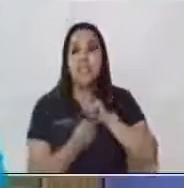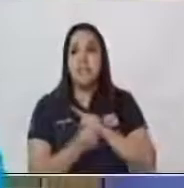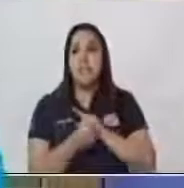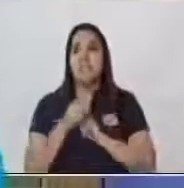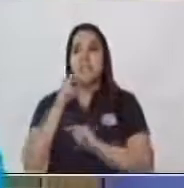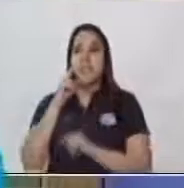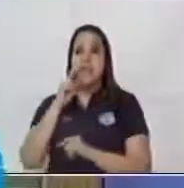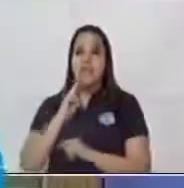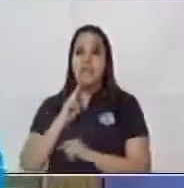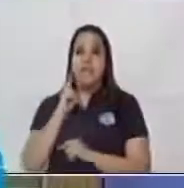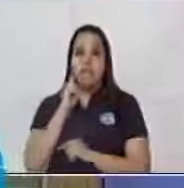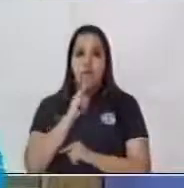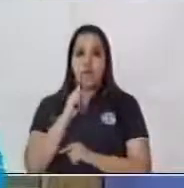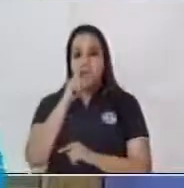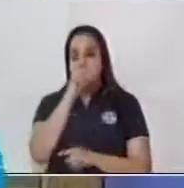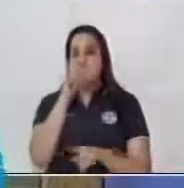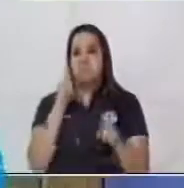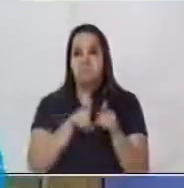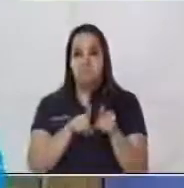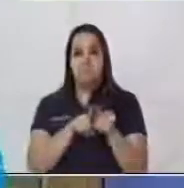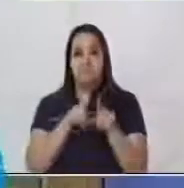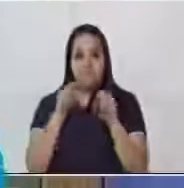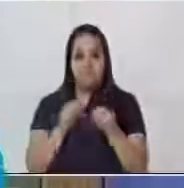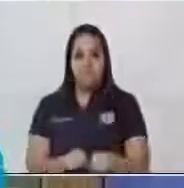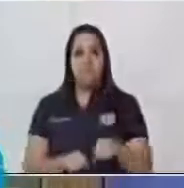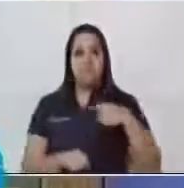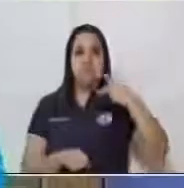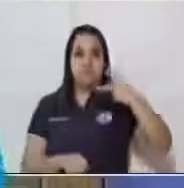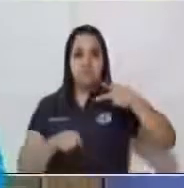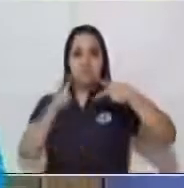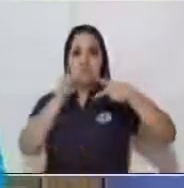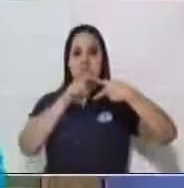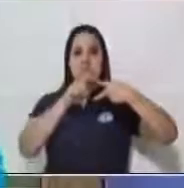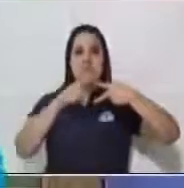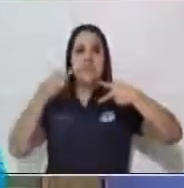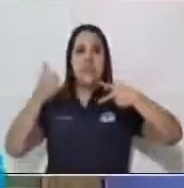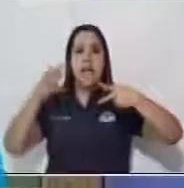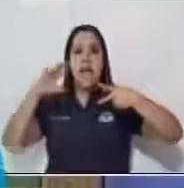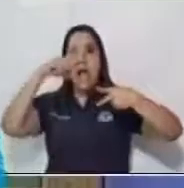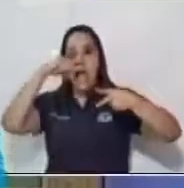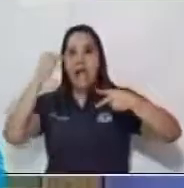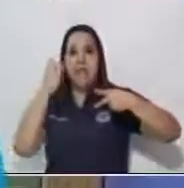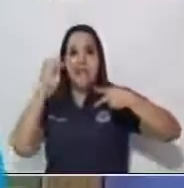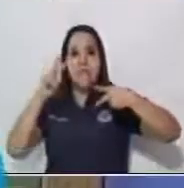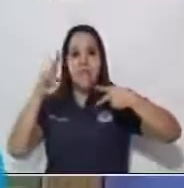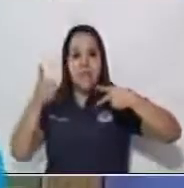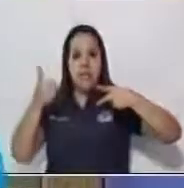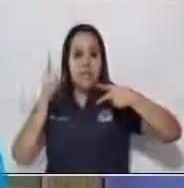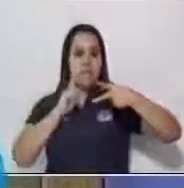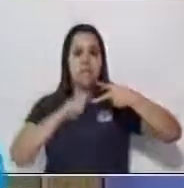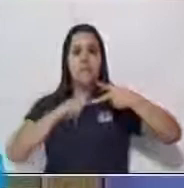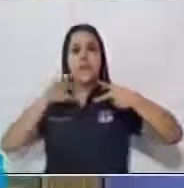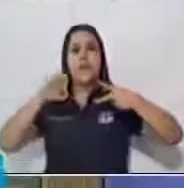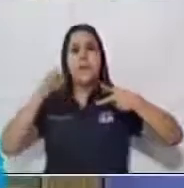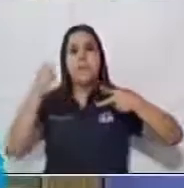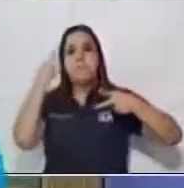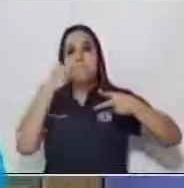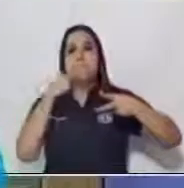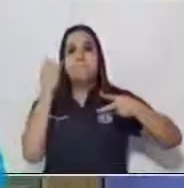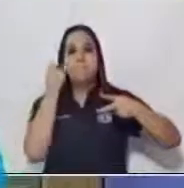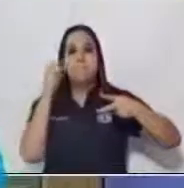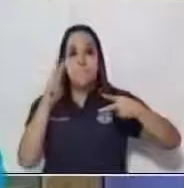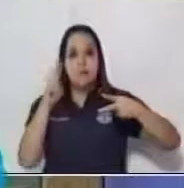en voz pasiva que corresponde al verbo ser con el participio, que son los verbos terminados en ido,